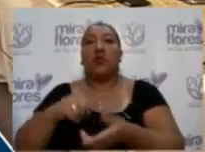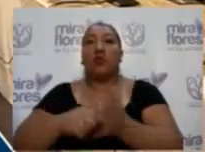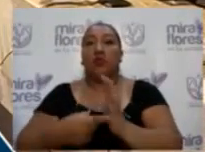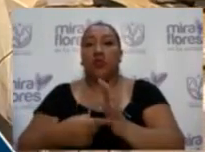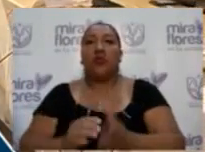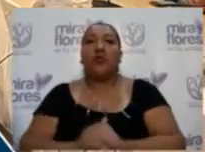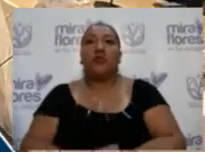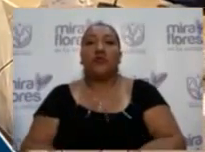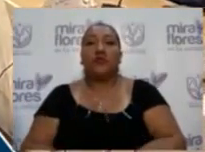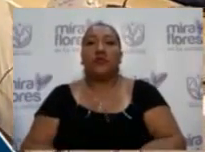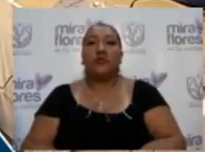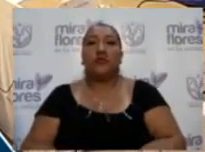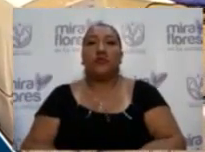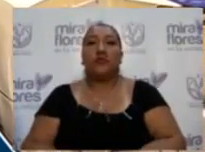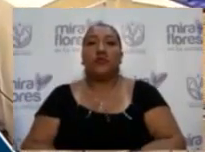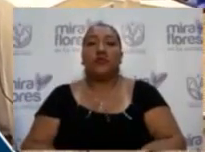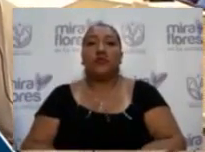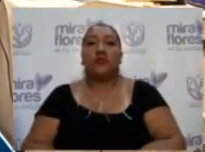punto.